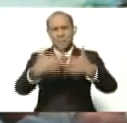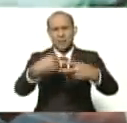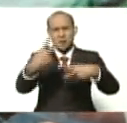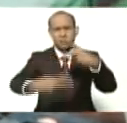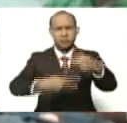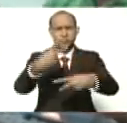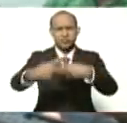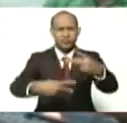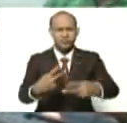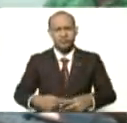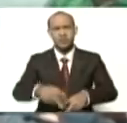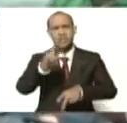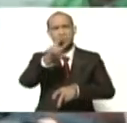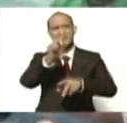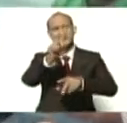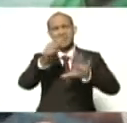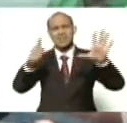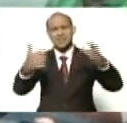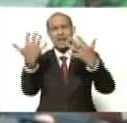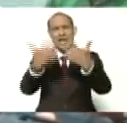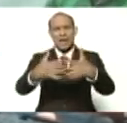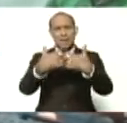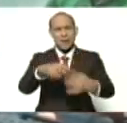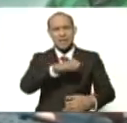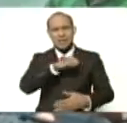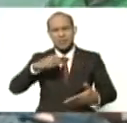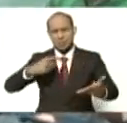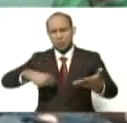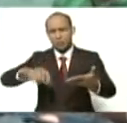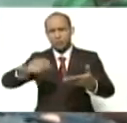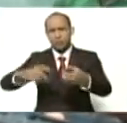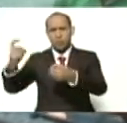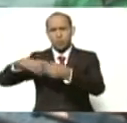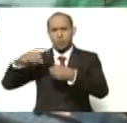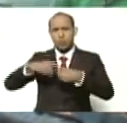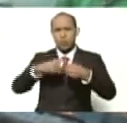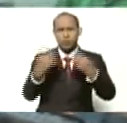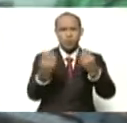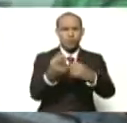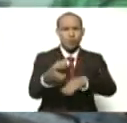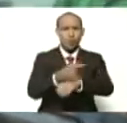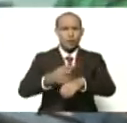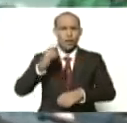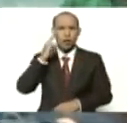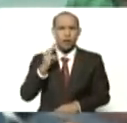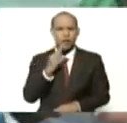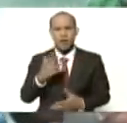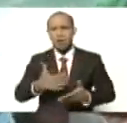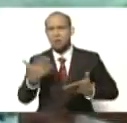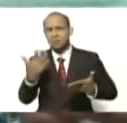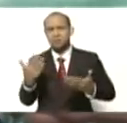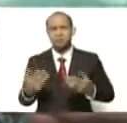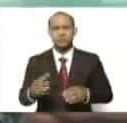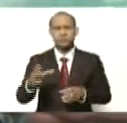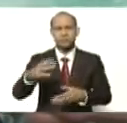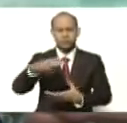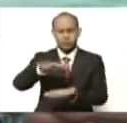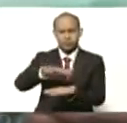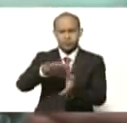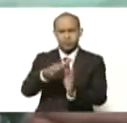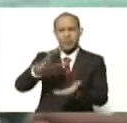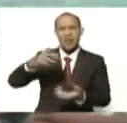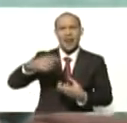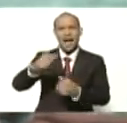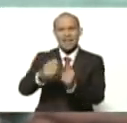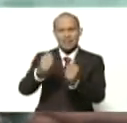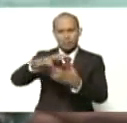16 empresas privadas están ya dispuestas a firmar alianzas con el gobierno bolivariano pero también tenemos